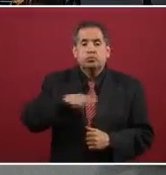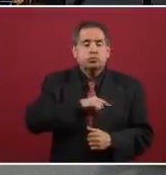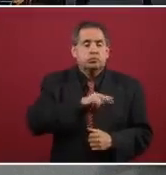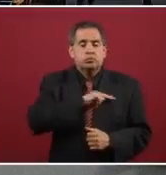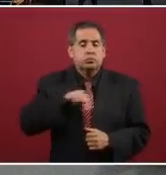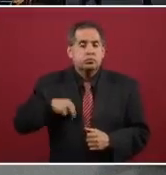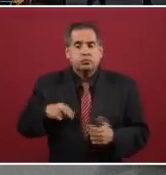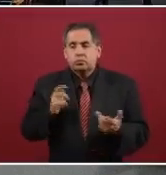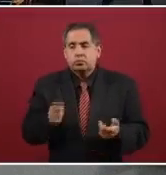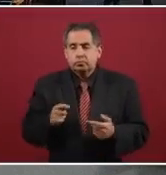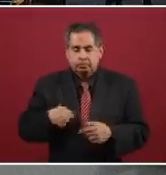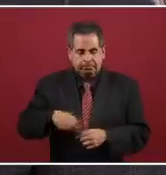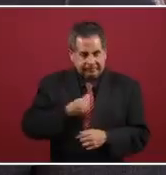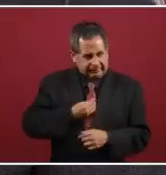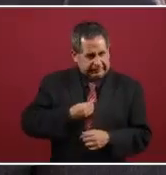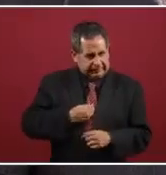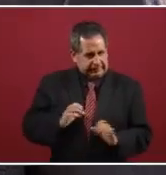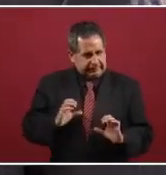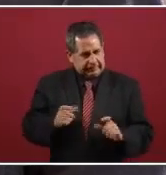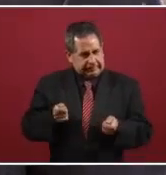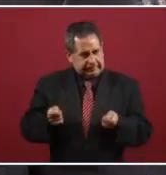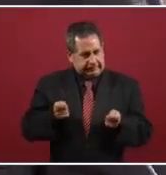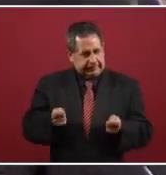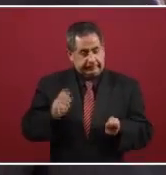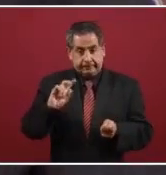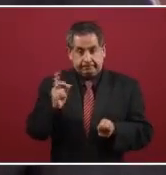estamos resistiendo